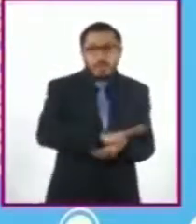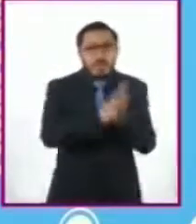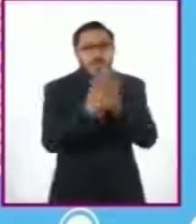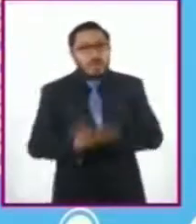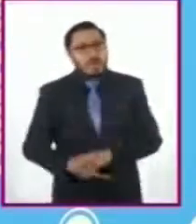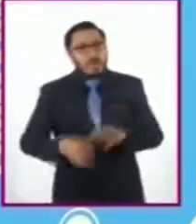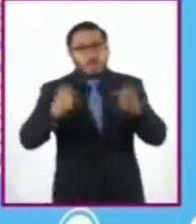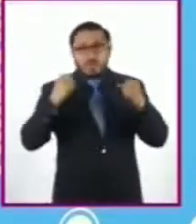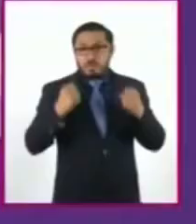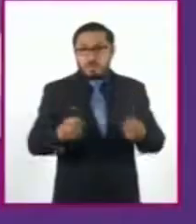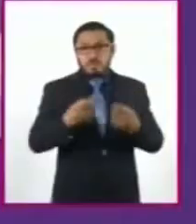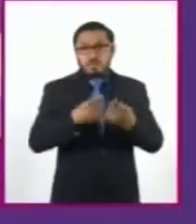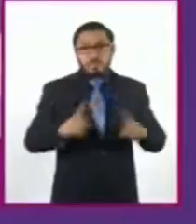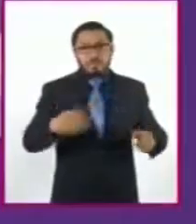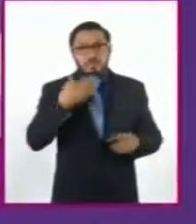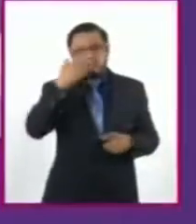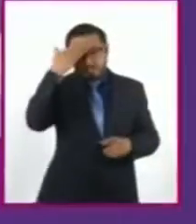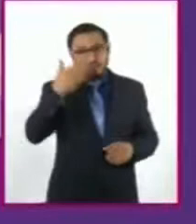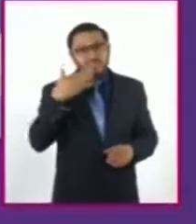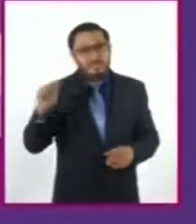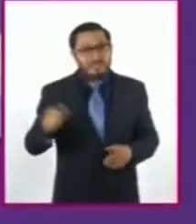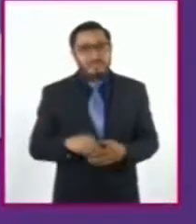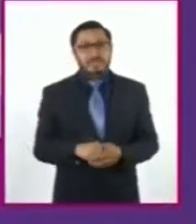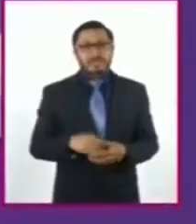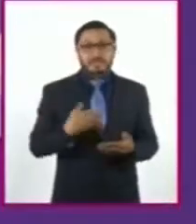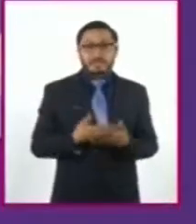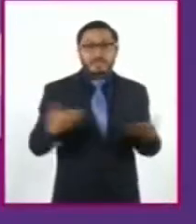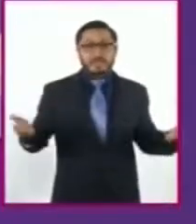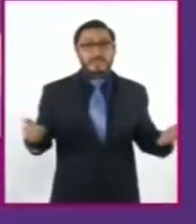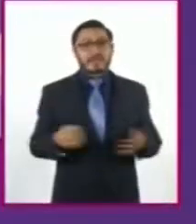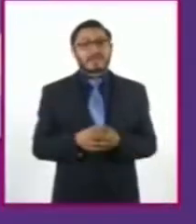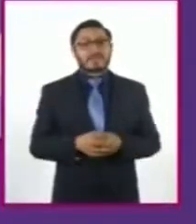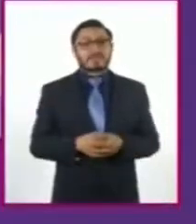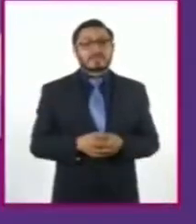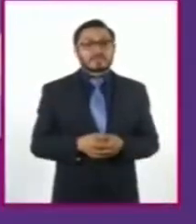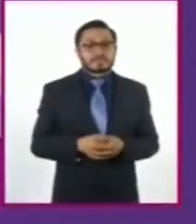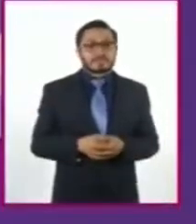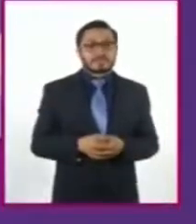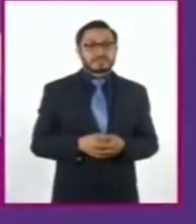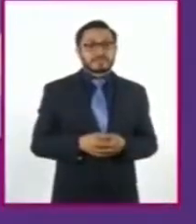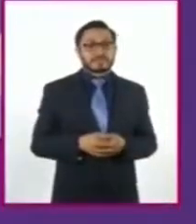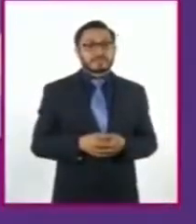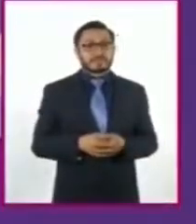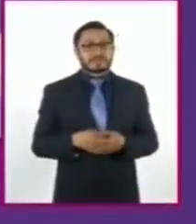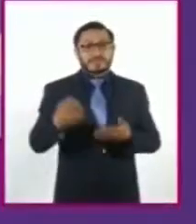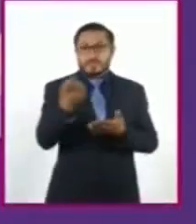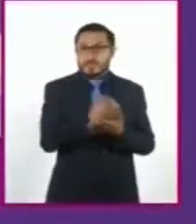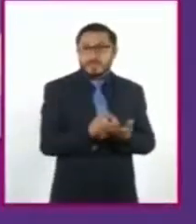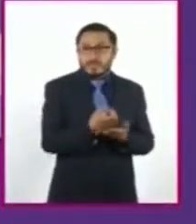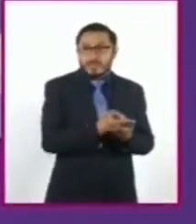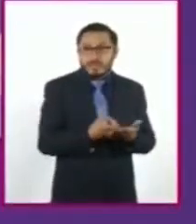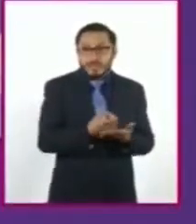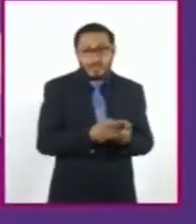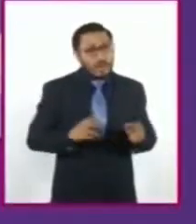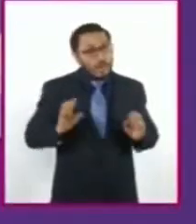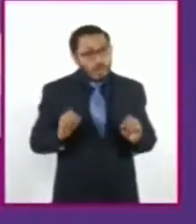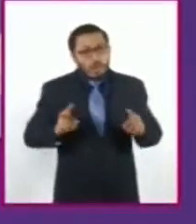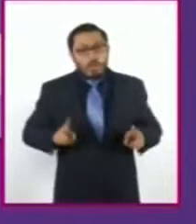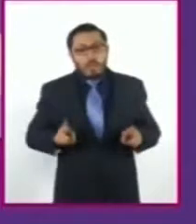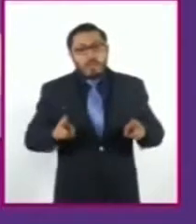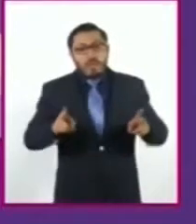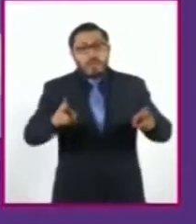potencial. A continuación, tracen, dibujen o recorten